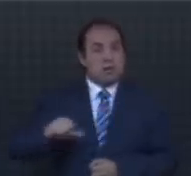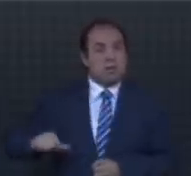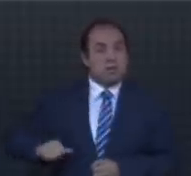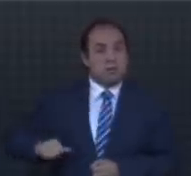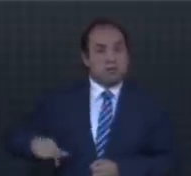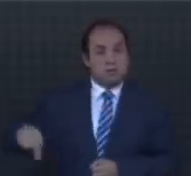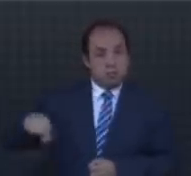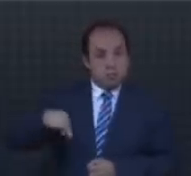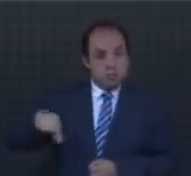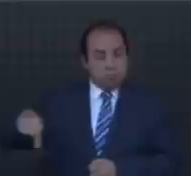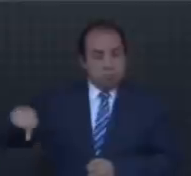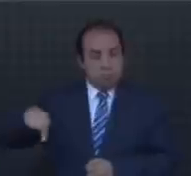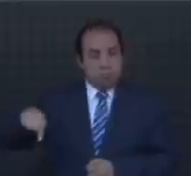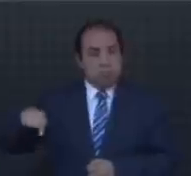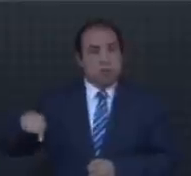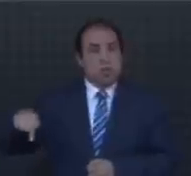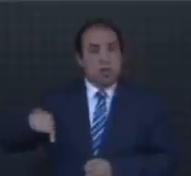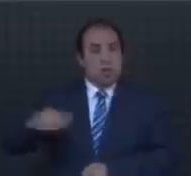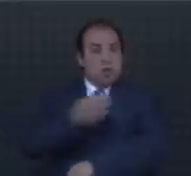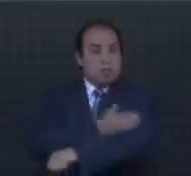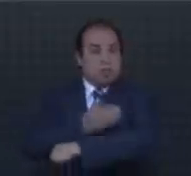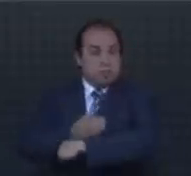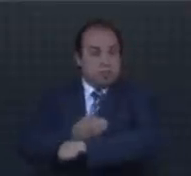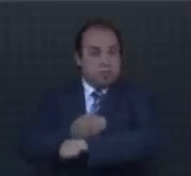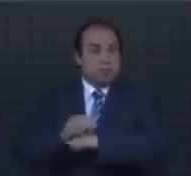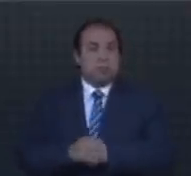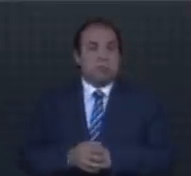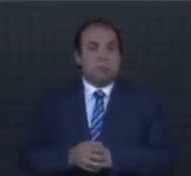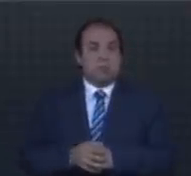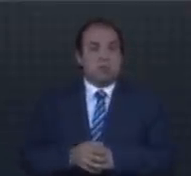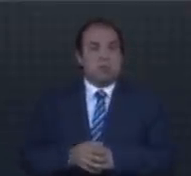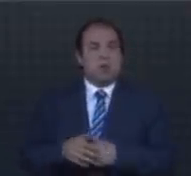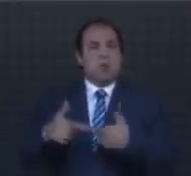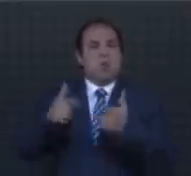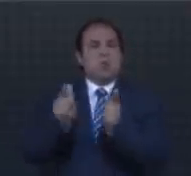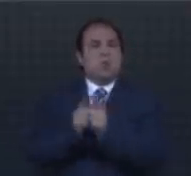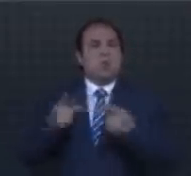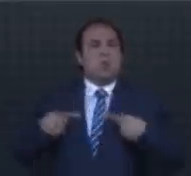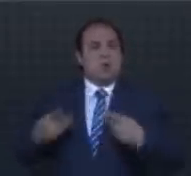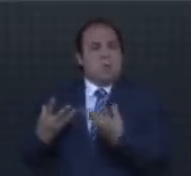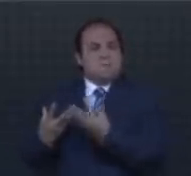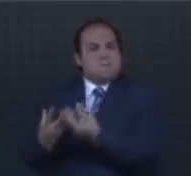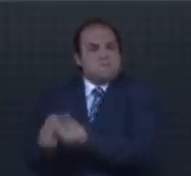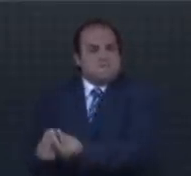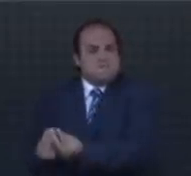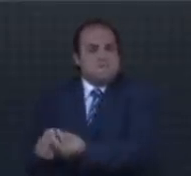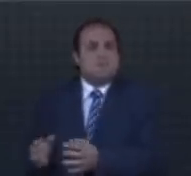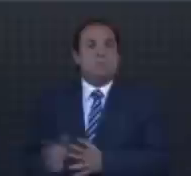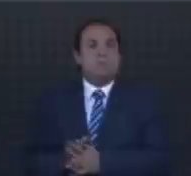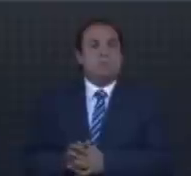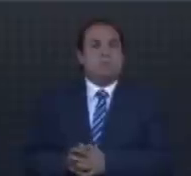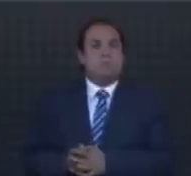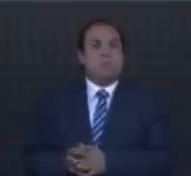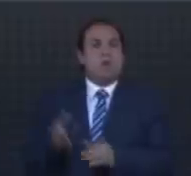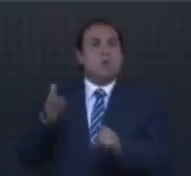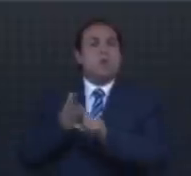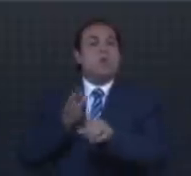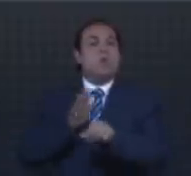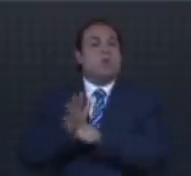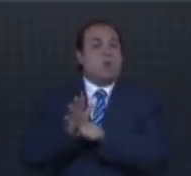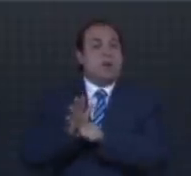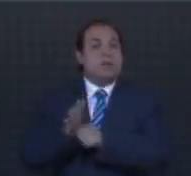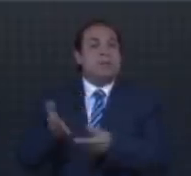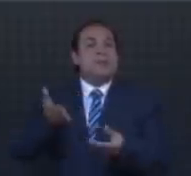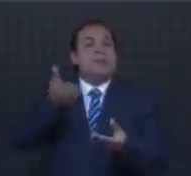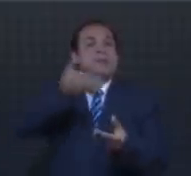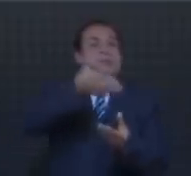estos estaban acompañados de un nutrido grupo de personas, cuando el objetivo era que pasaran